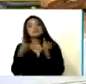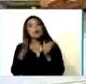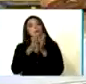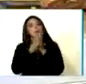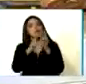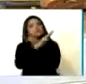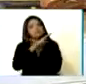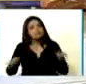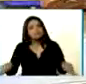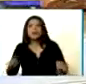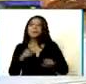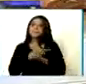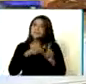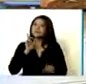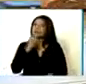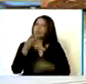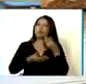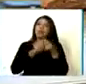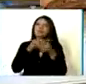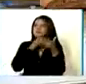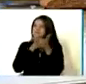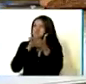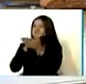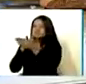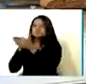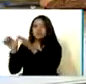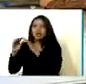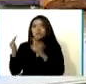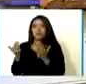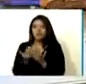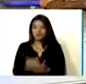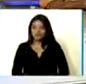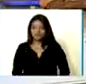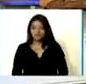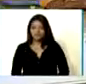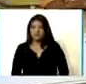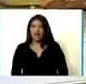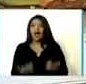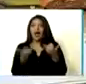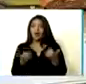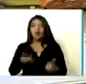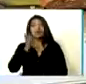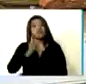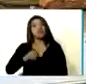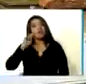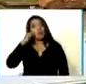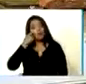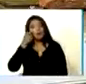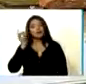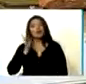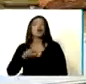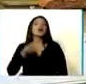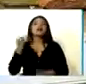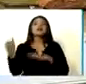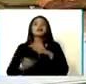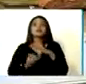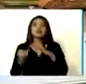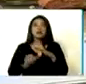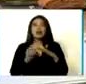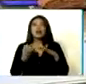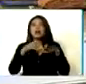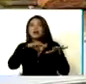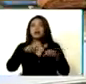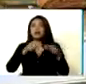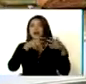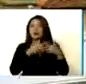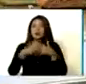derogue, sino simplemente por lo que ha hecho en el mundo entero. Ok, bueno, entonces es momento de recordar todo este tipo de cosas. Los organismos de intervención